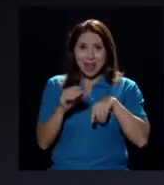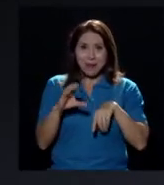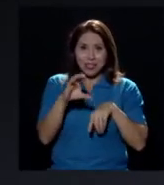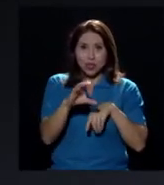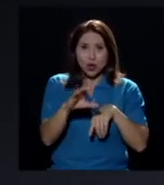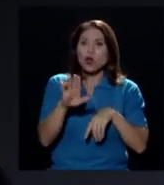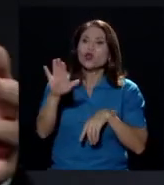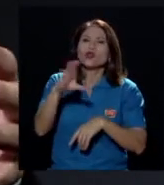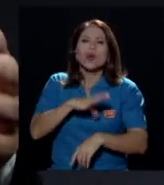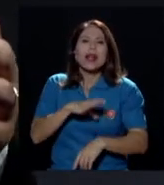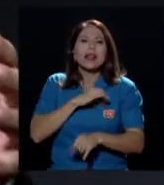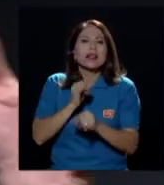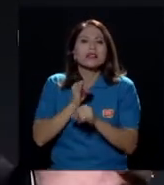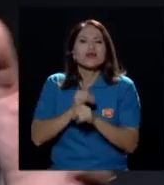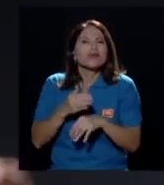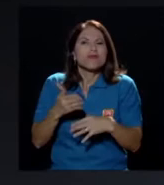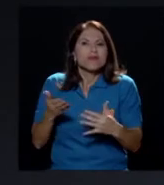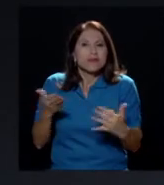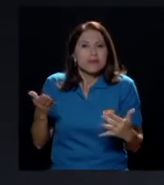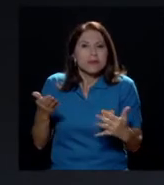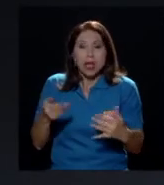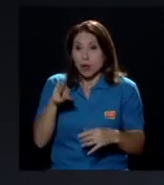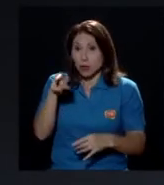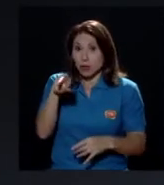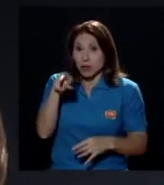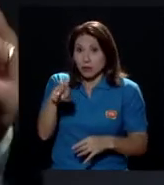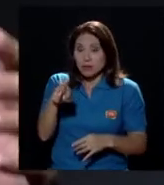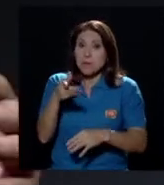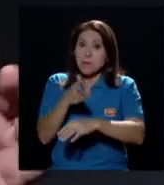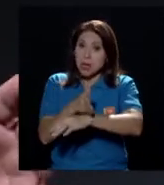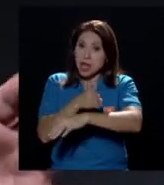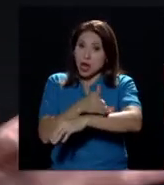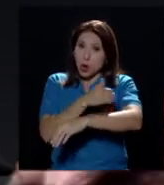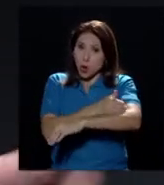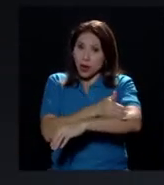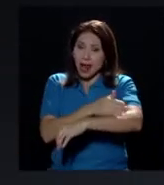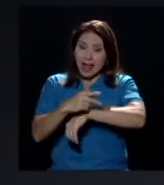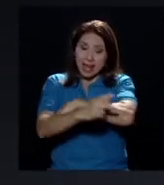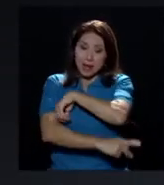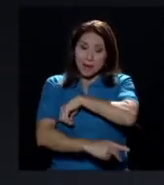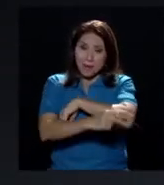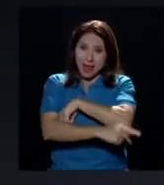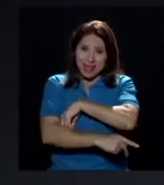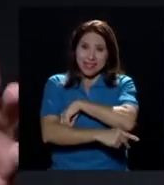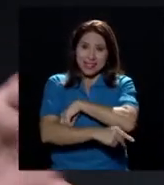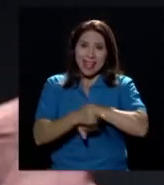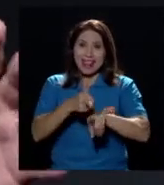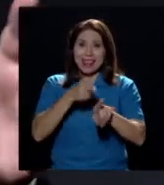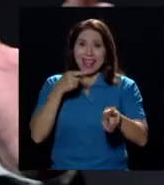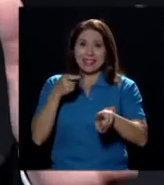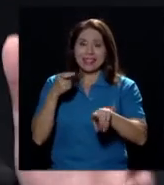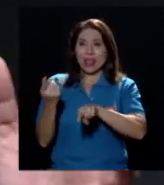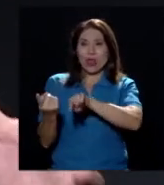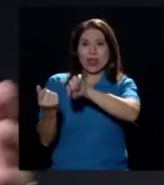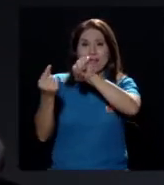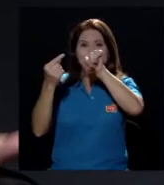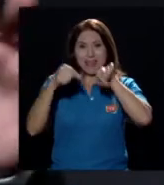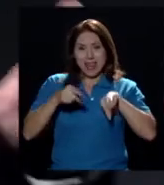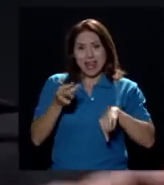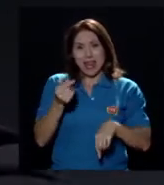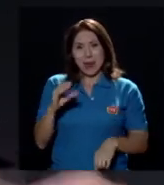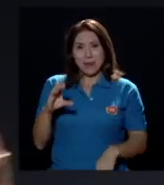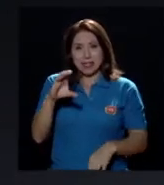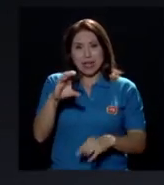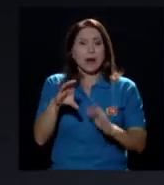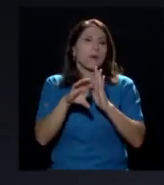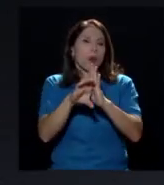institucional? Es decir, conforme mejora el país de origen de la inversión, en este caso supongamos